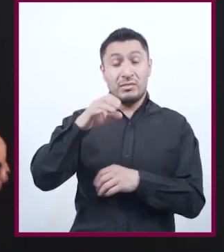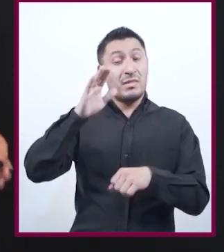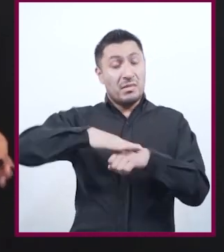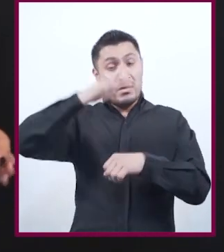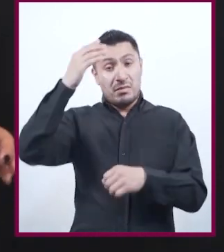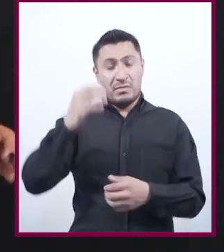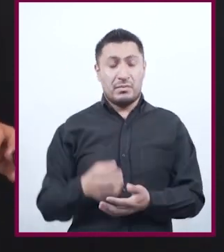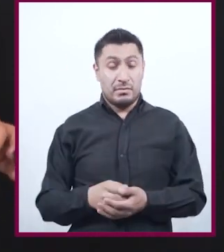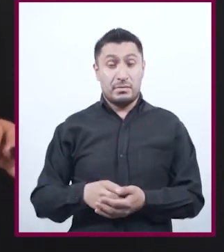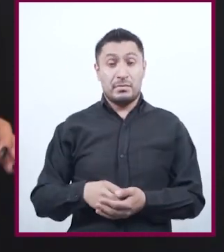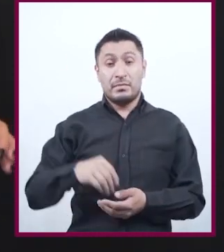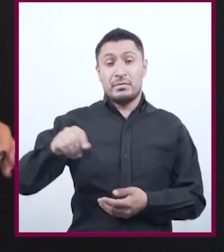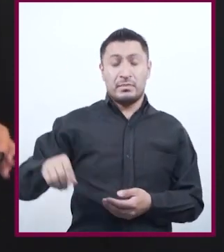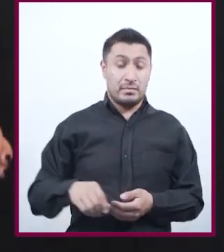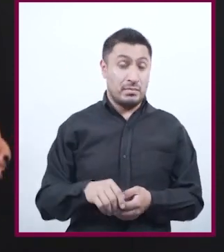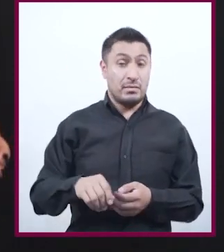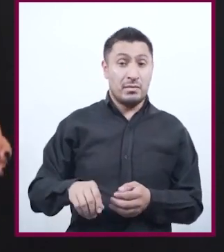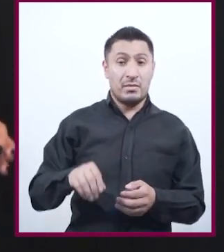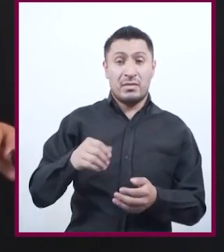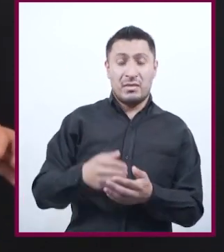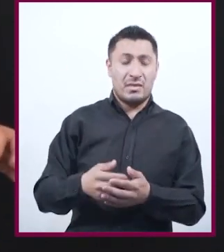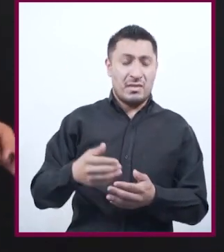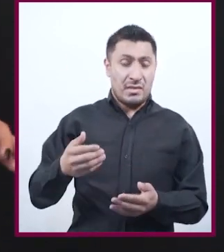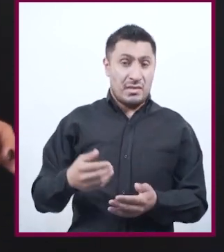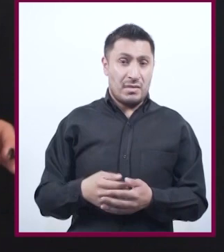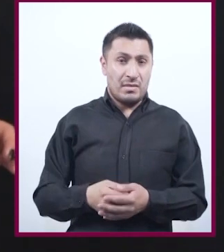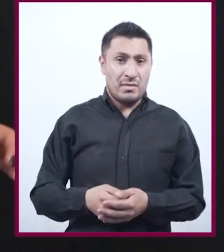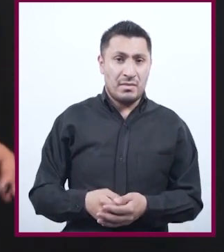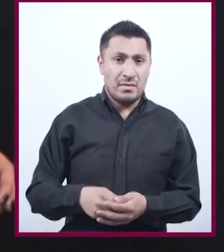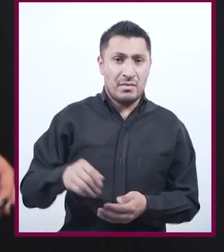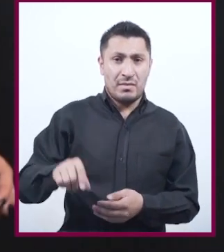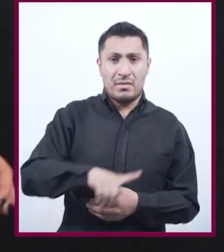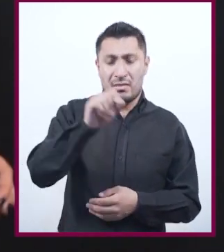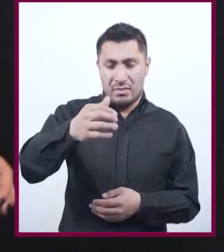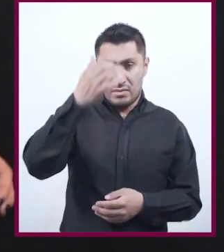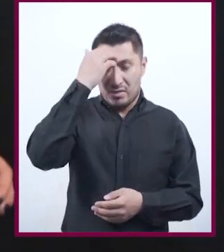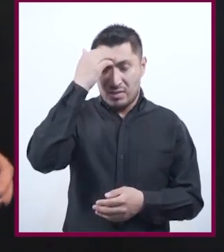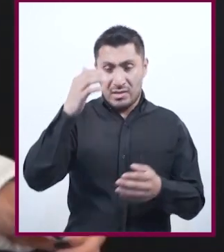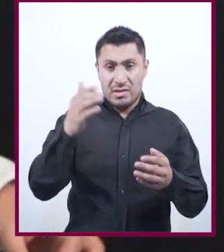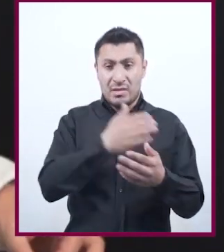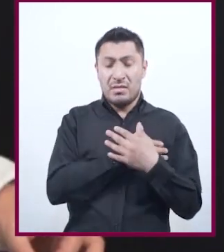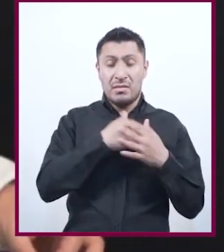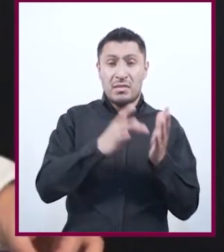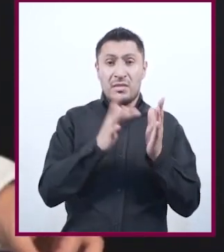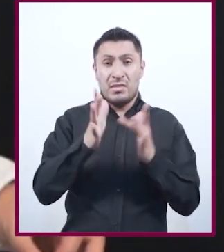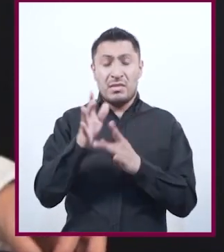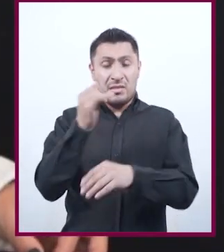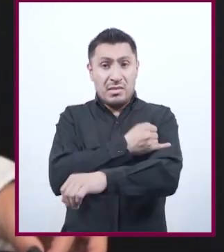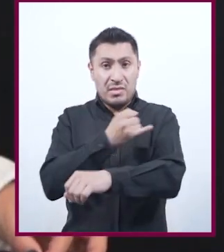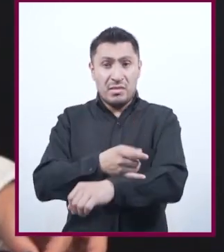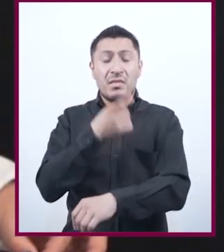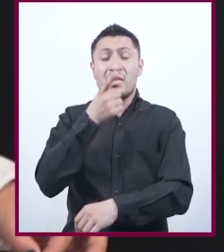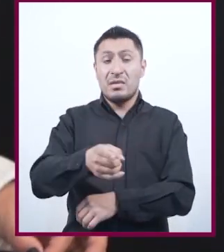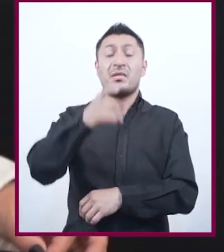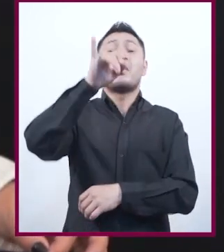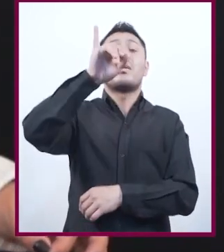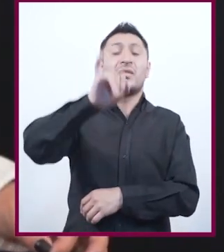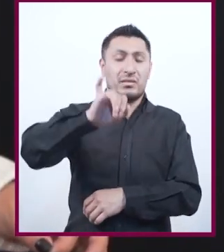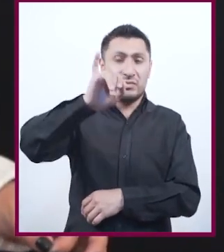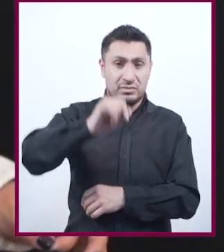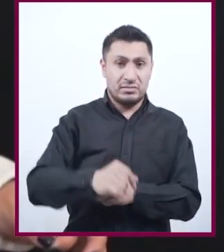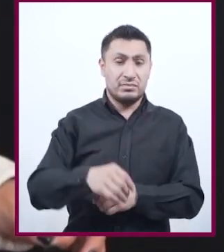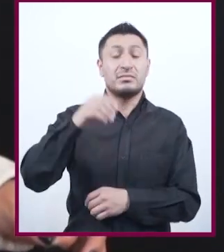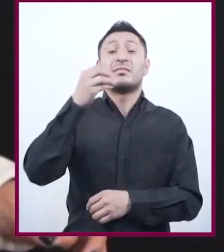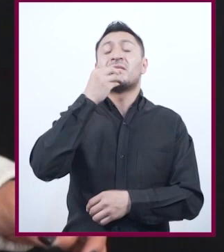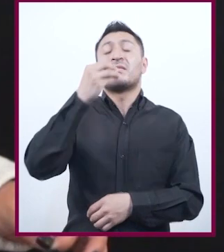procesos históricos alrededor de la Pasión de Cristo de Iztapalapa, podemos concluir que sí. Que a pesar de los tiempos difíciles que nos toca